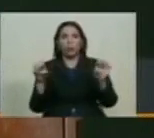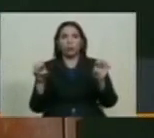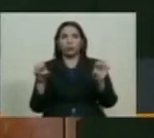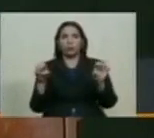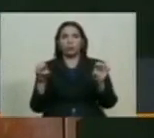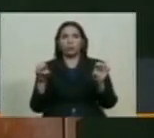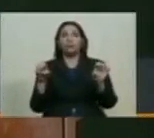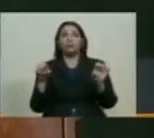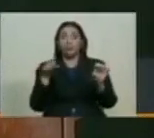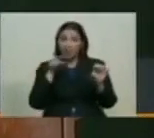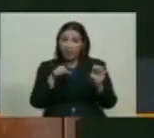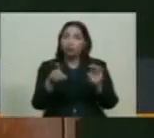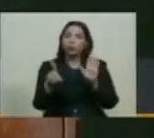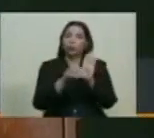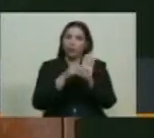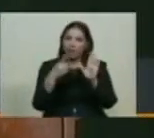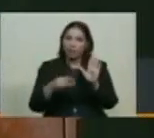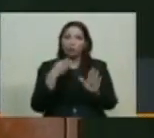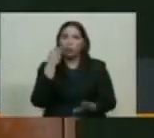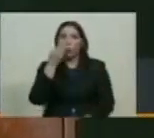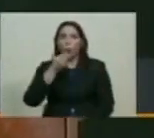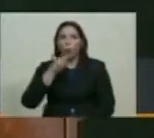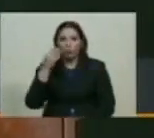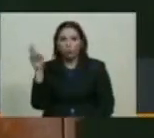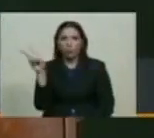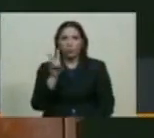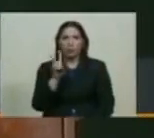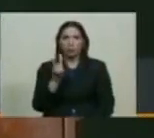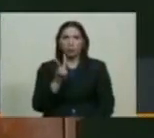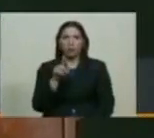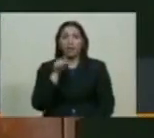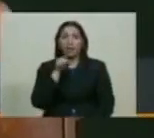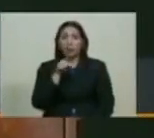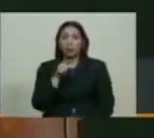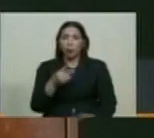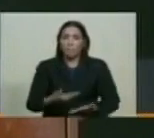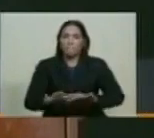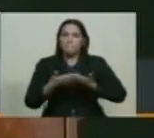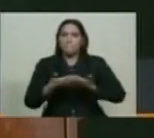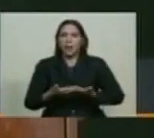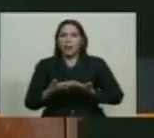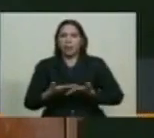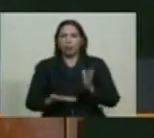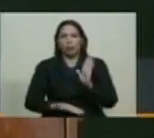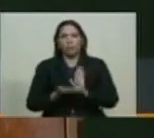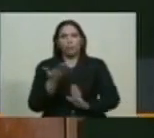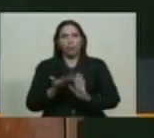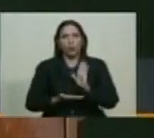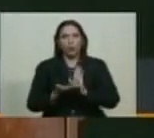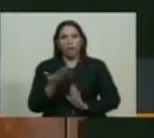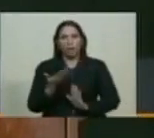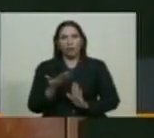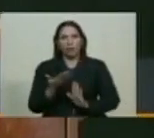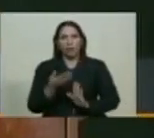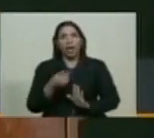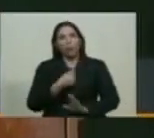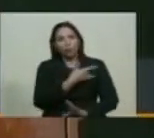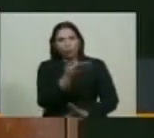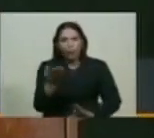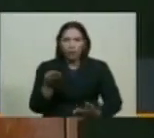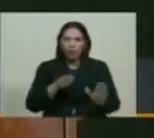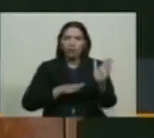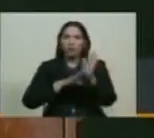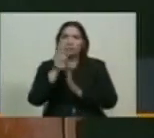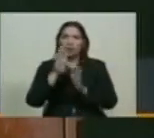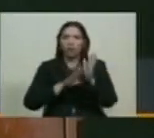es un derecho de la juventud venezolana, y eso tiene un peso fundamental en la posibilidad de ustedes desarrollarse. Pero no solo